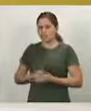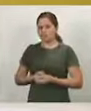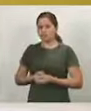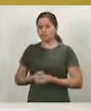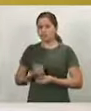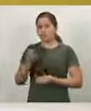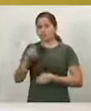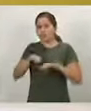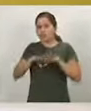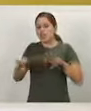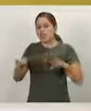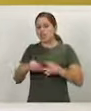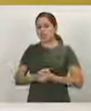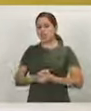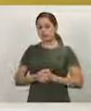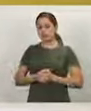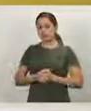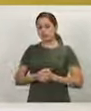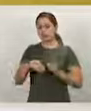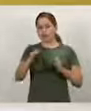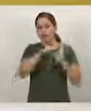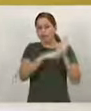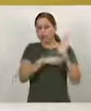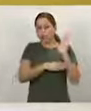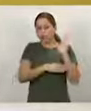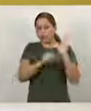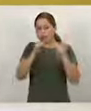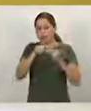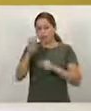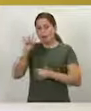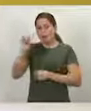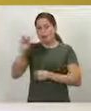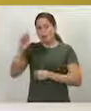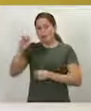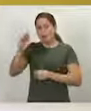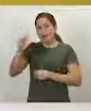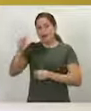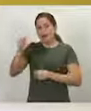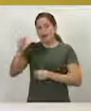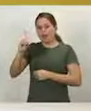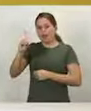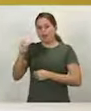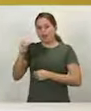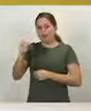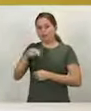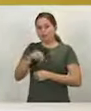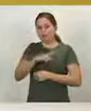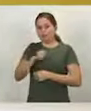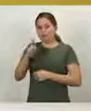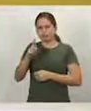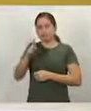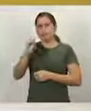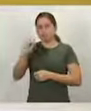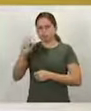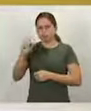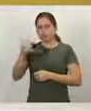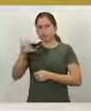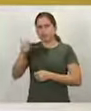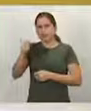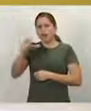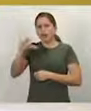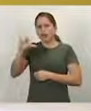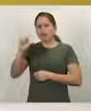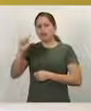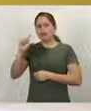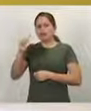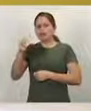ya desde el programa del Moncada ellos eran socialistas. Fidel terminó su